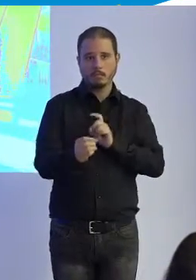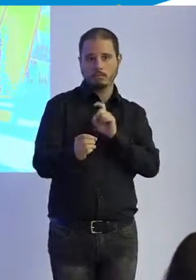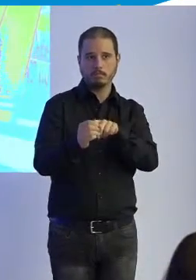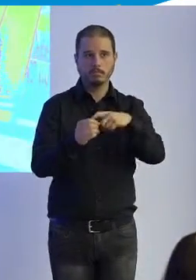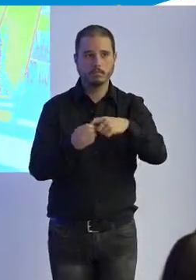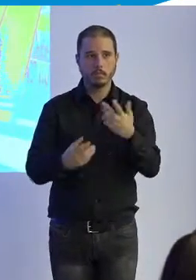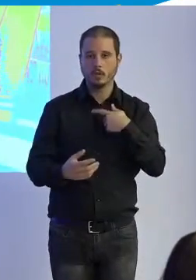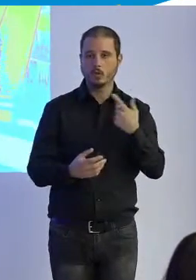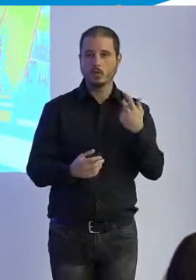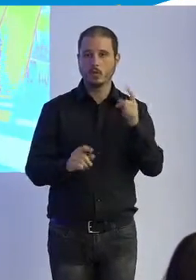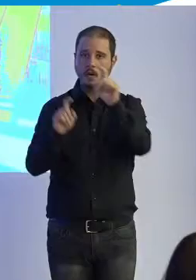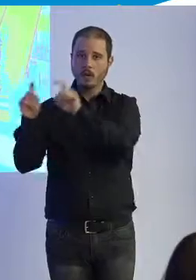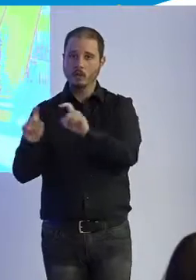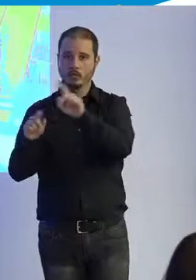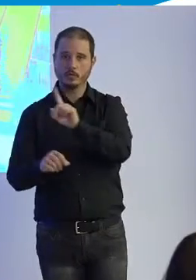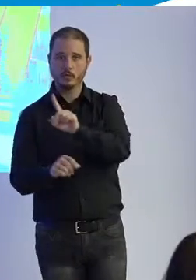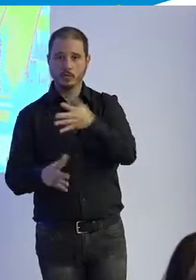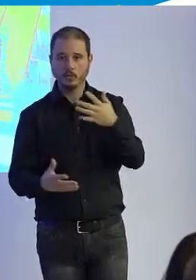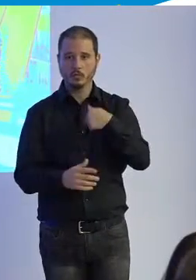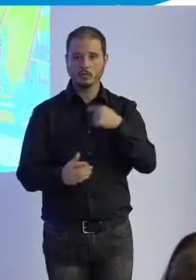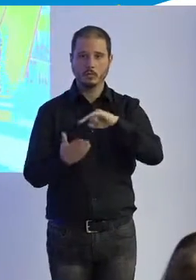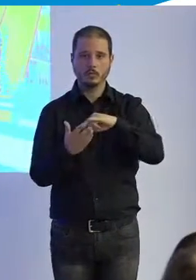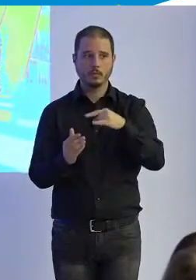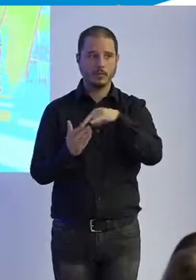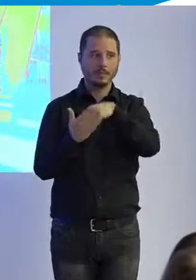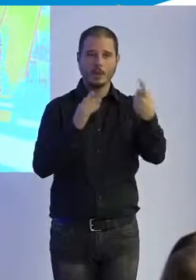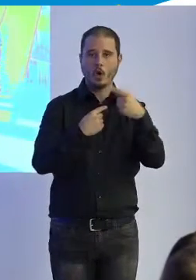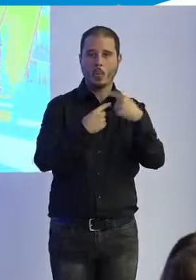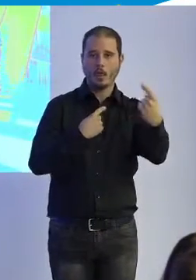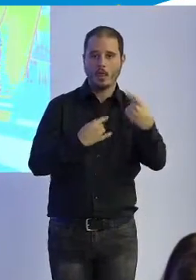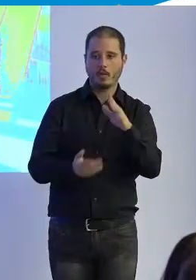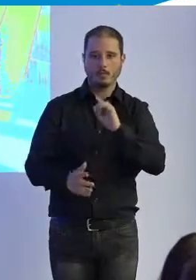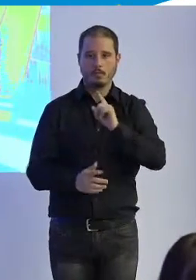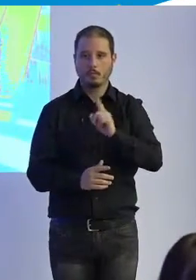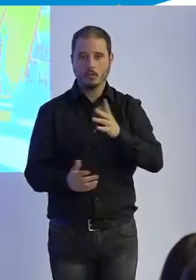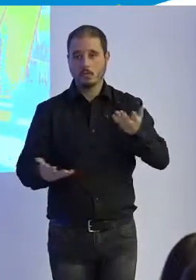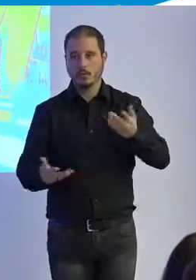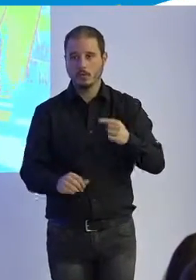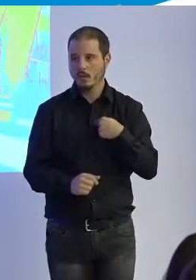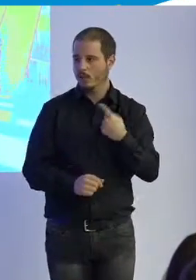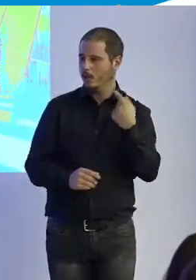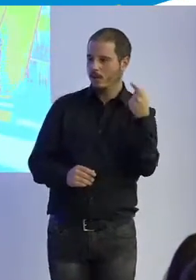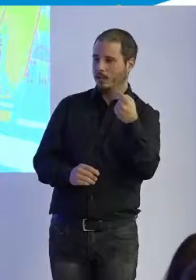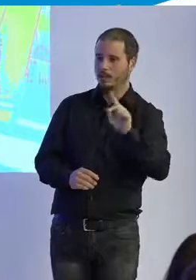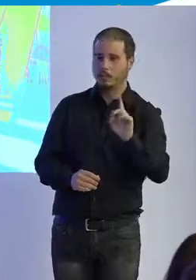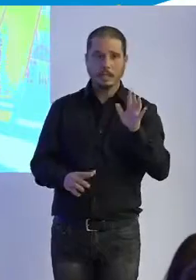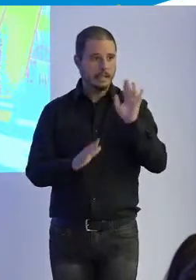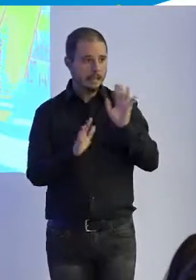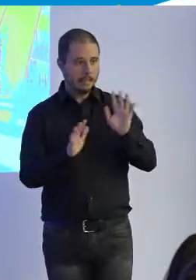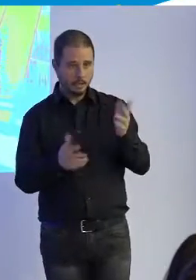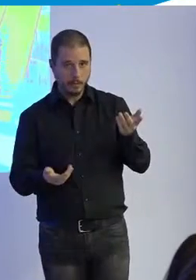que no soy informático, no soy teleco, soy industrial. No en sentido peyorativo, sino... No, para nada. Lo para digo... nada. O sea, me refiero sobre todo al tema